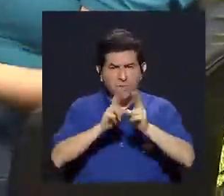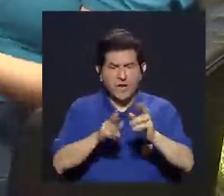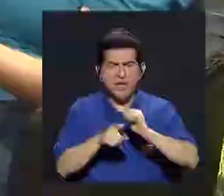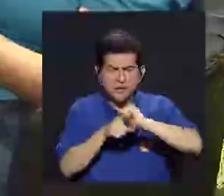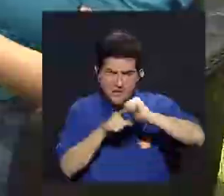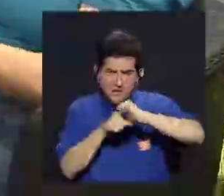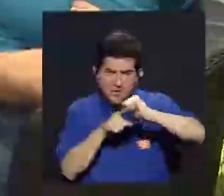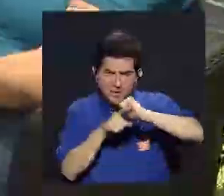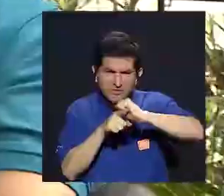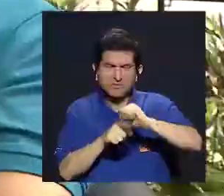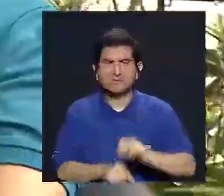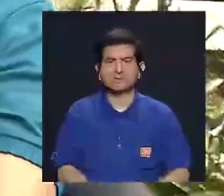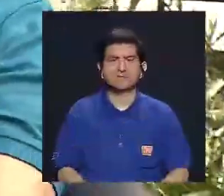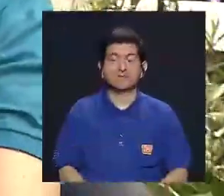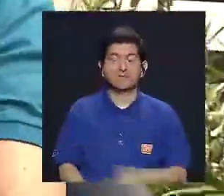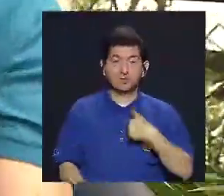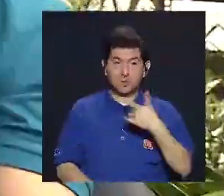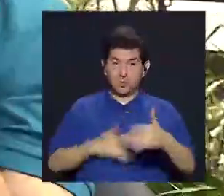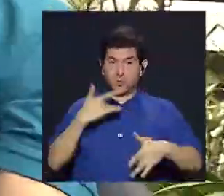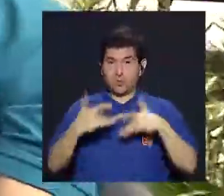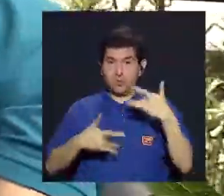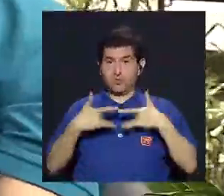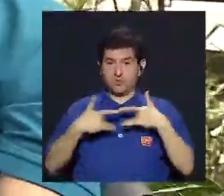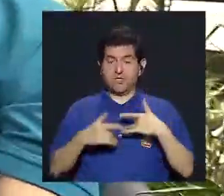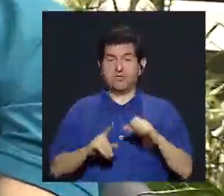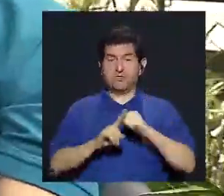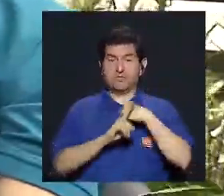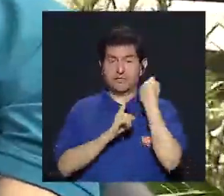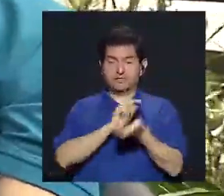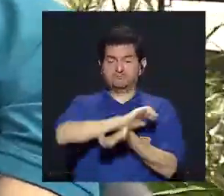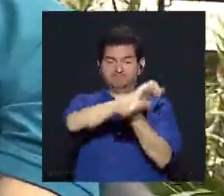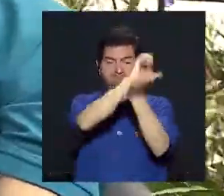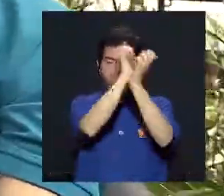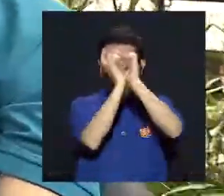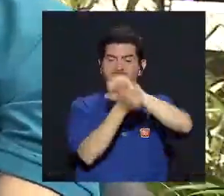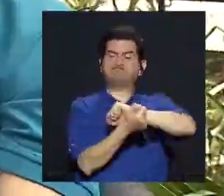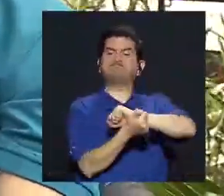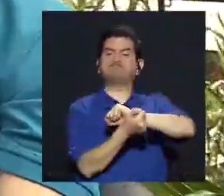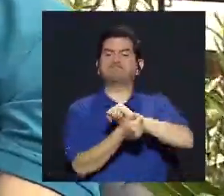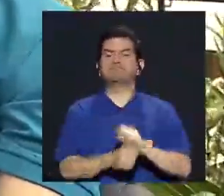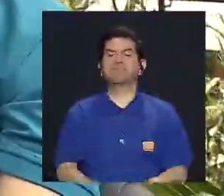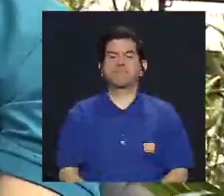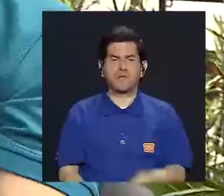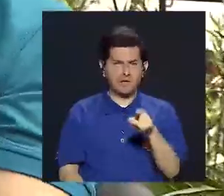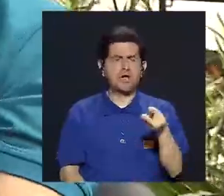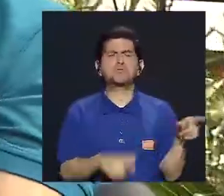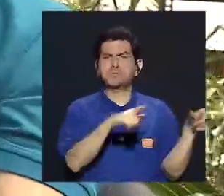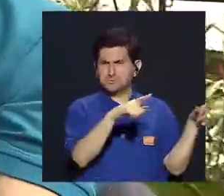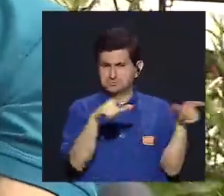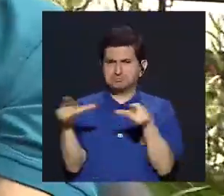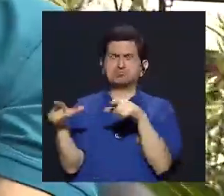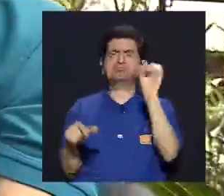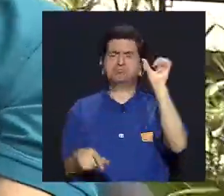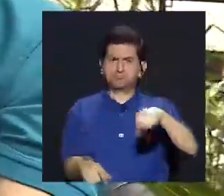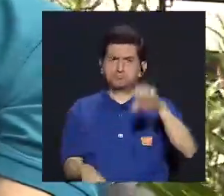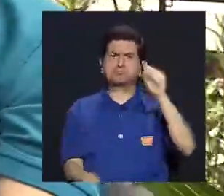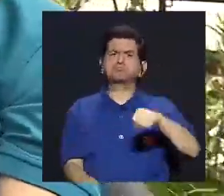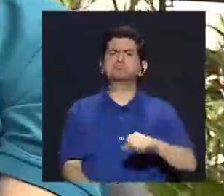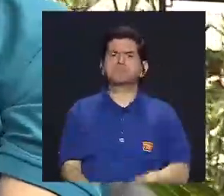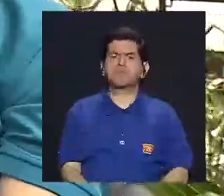capacitó un poco más entonces uno siente como que la cosa cambia hizo muy anuentes